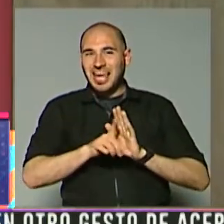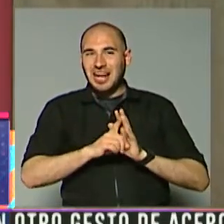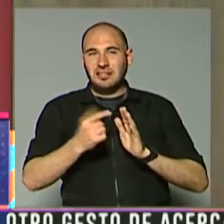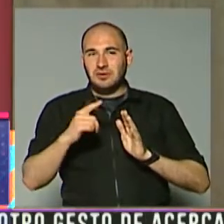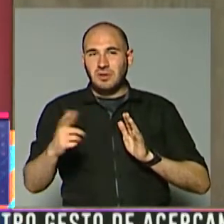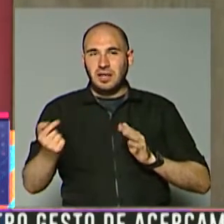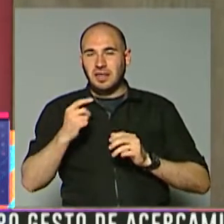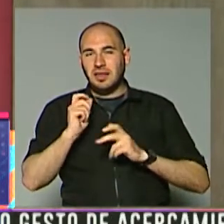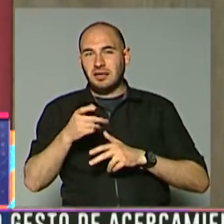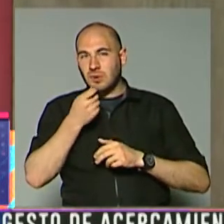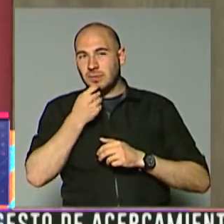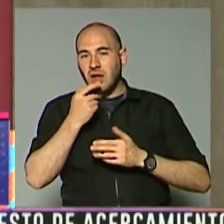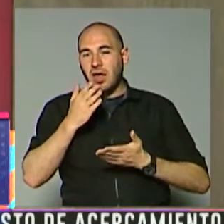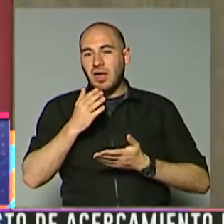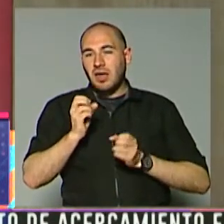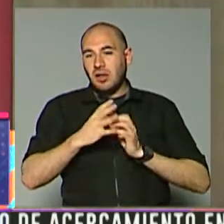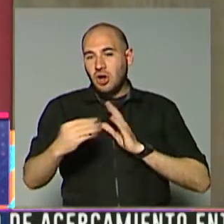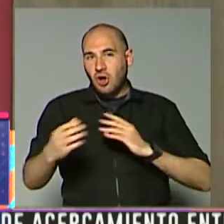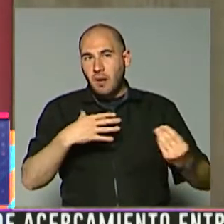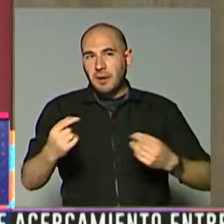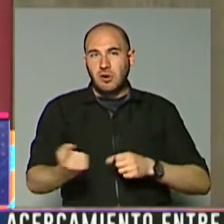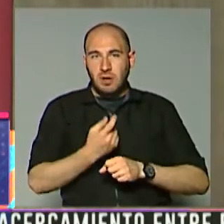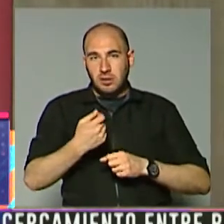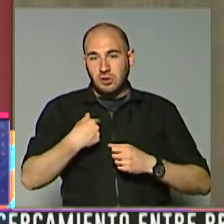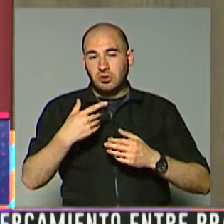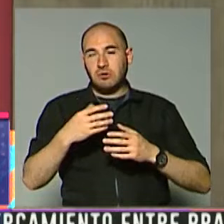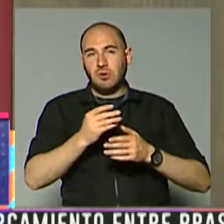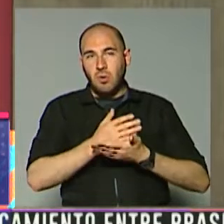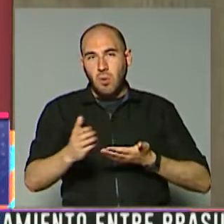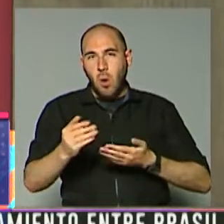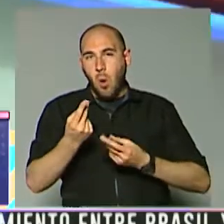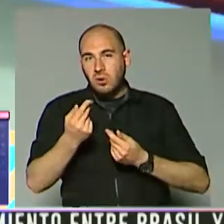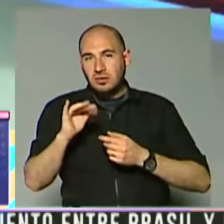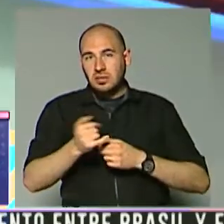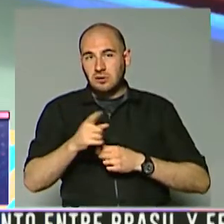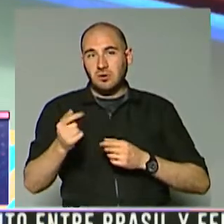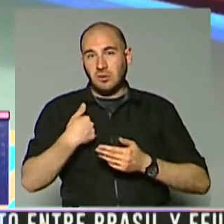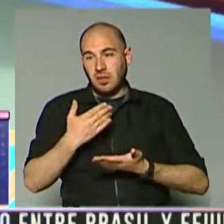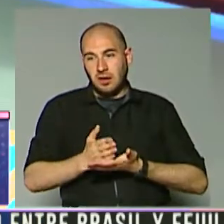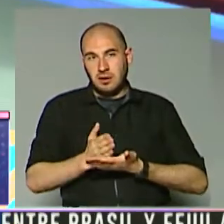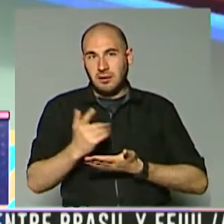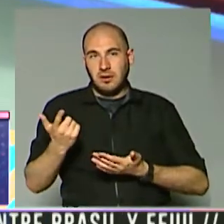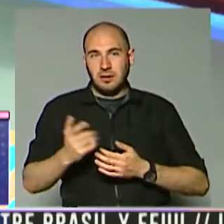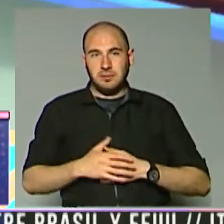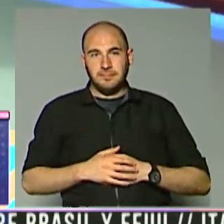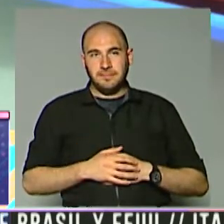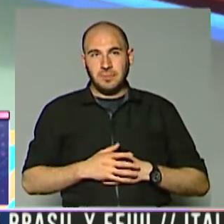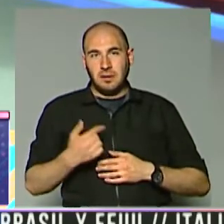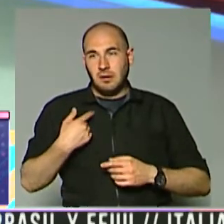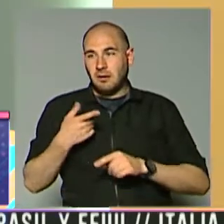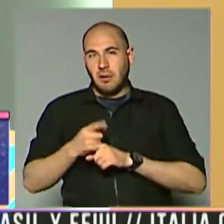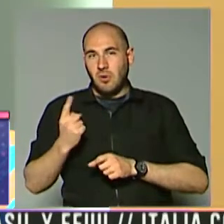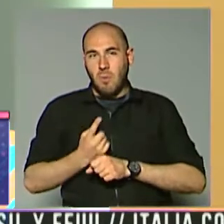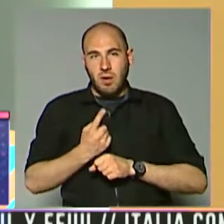permita decir, bueno, no tenés derecho a reproducirlo, si lo reproducen o lo utilizan, no tenemos derecho digamos, a quejarnos,